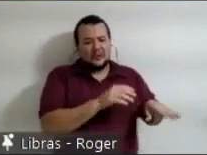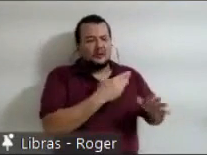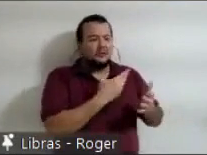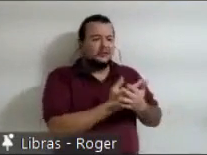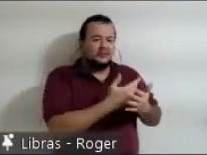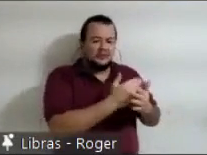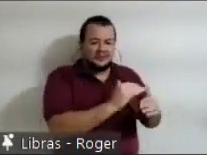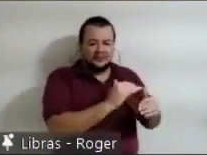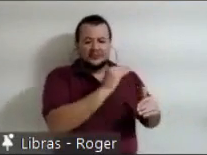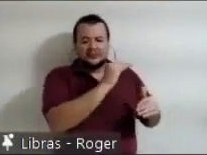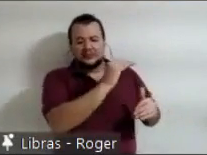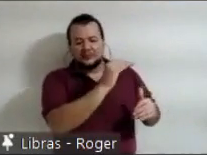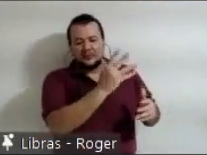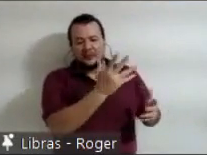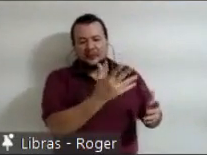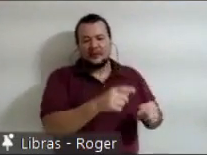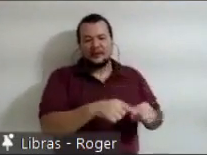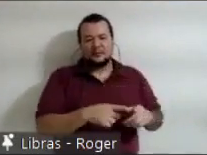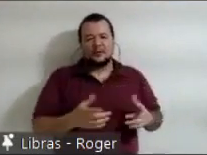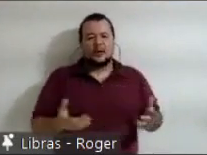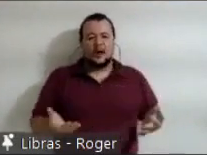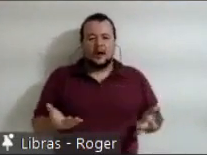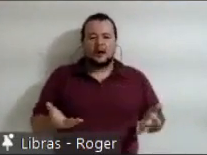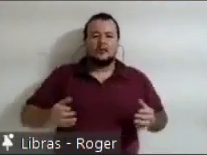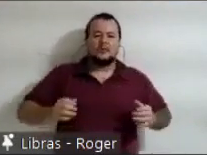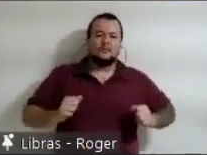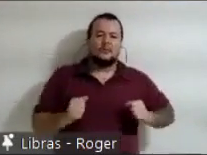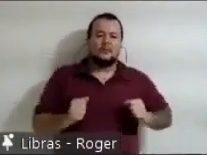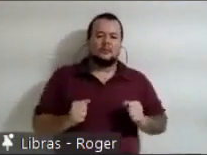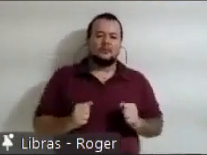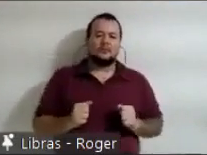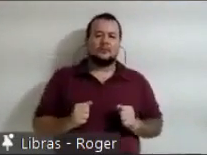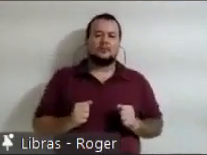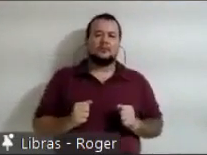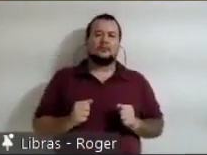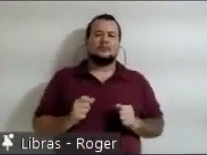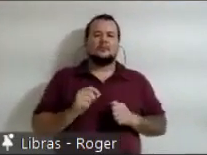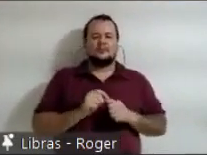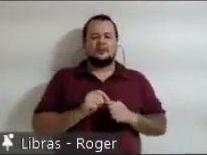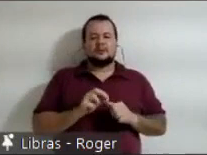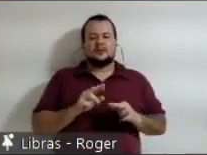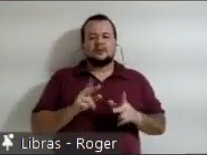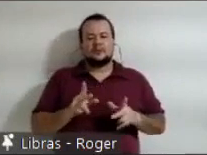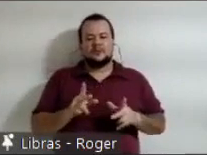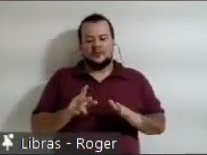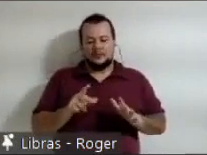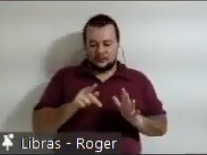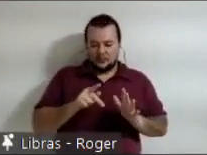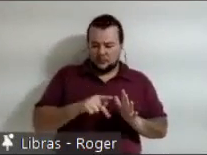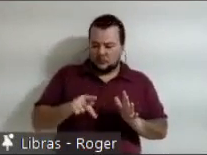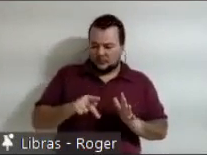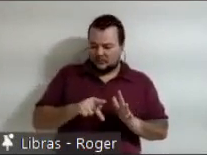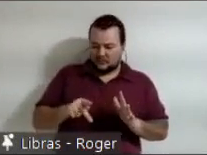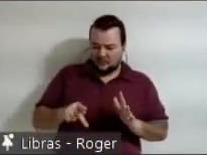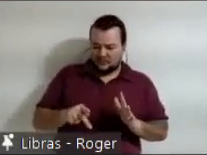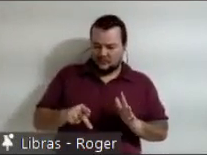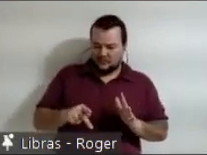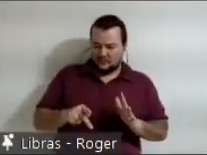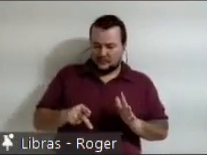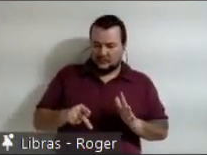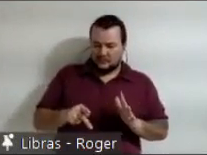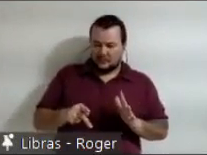hacer la diferencia un profesor profesa un dogma frente a sus